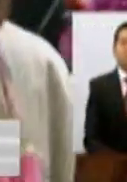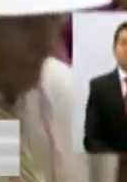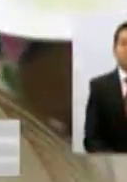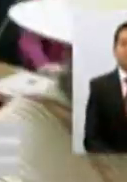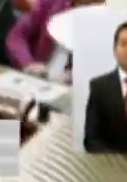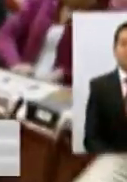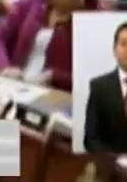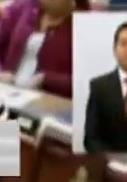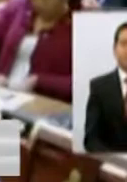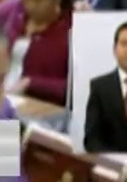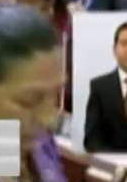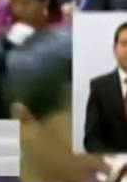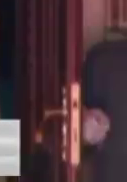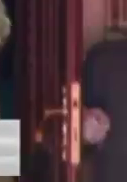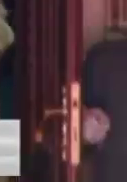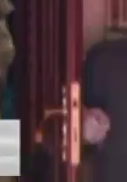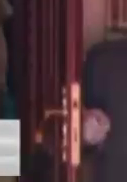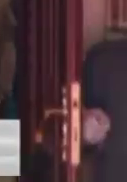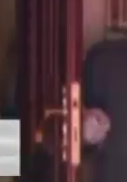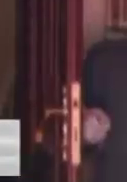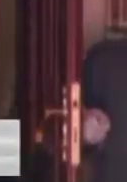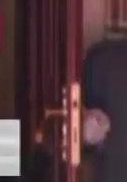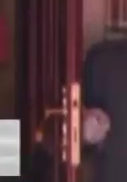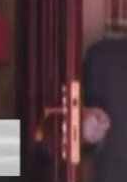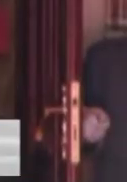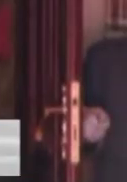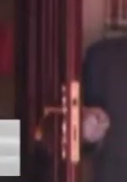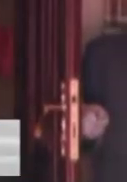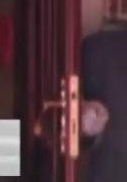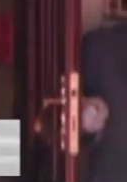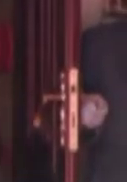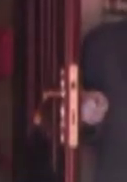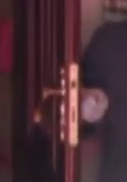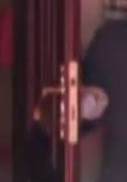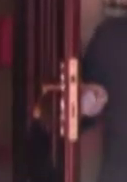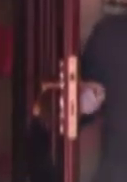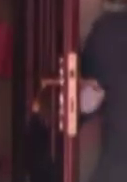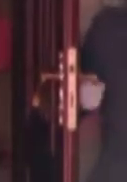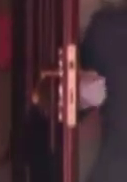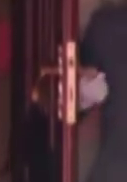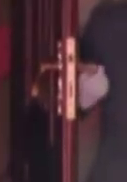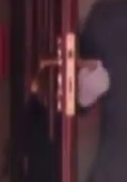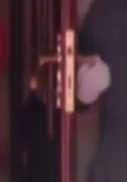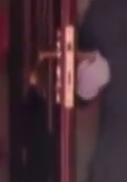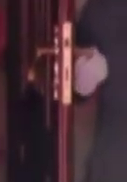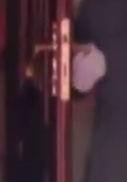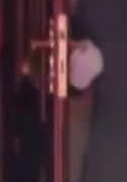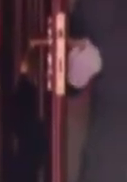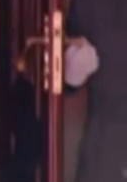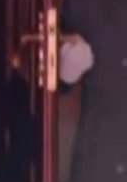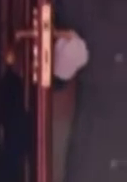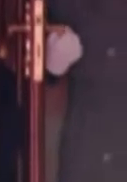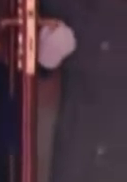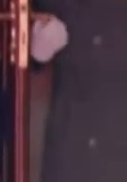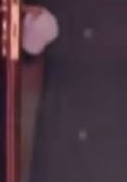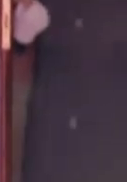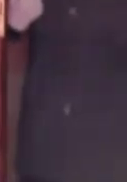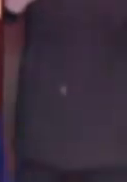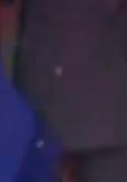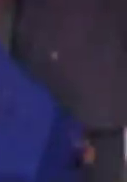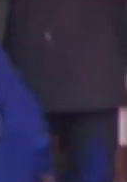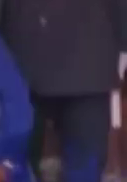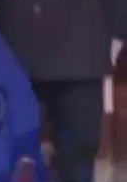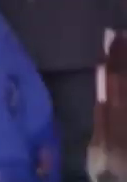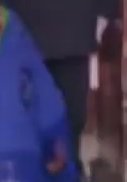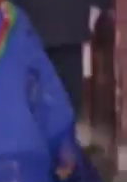Estado Plurinacional, Evo Morales Ayma, a dirigirse hacia la Asamblea Legislativa, junto con los ministros de Estado, alto mando militar y comandante